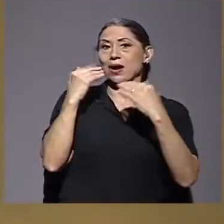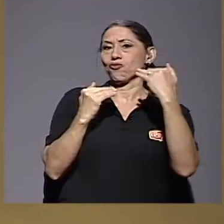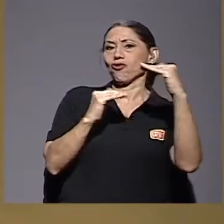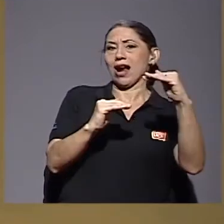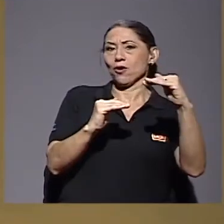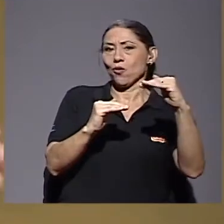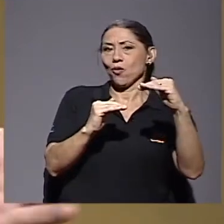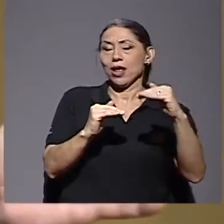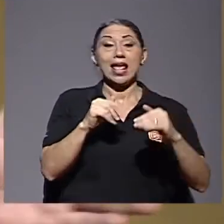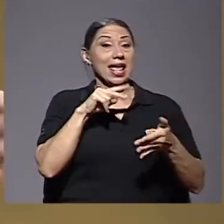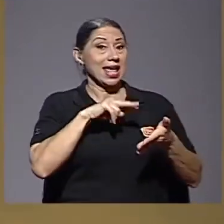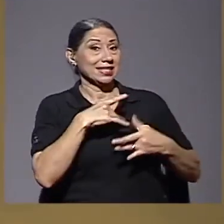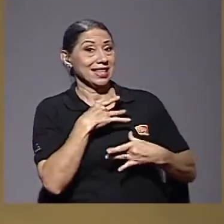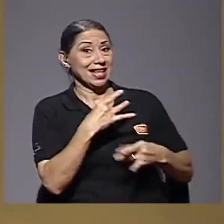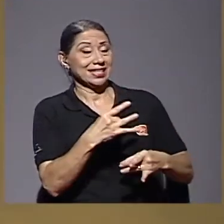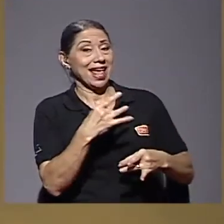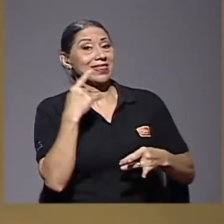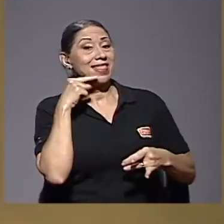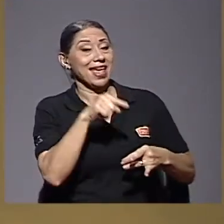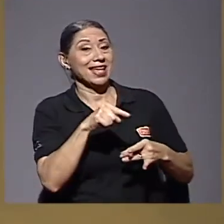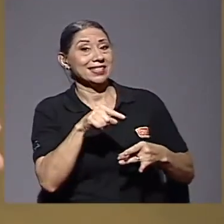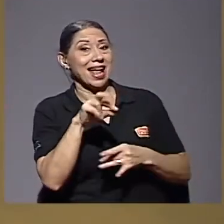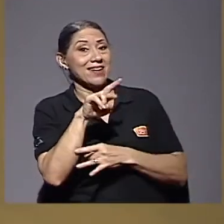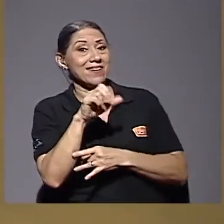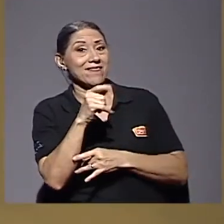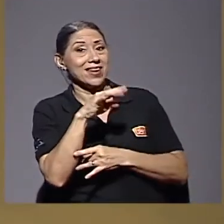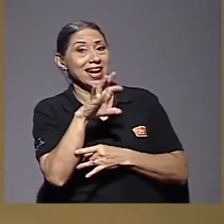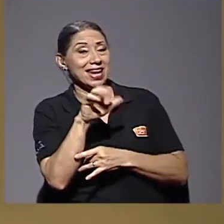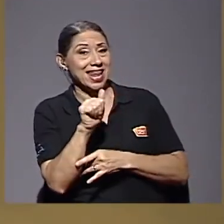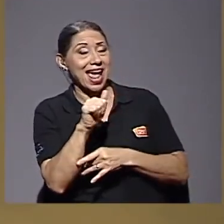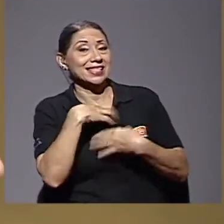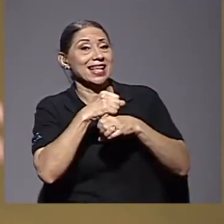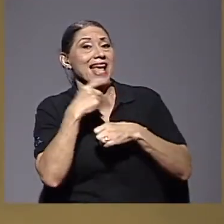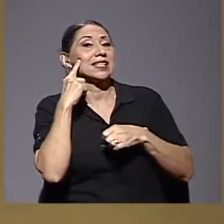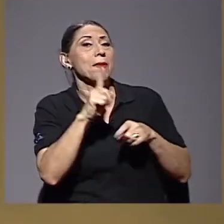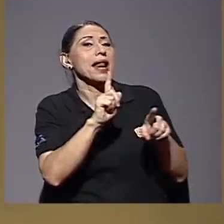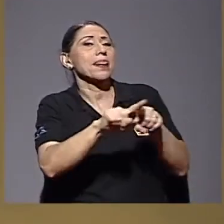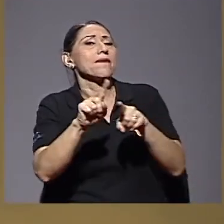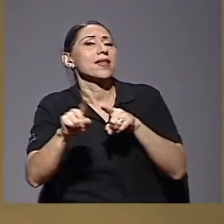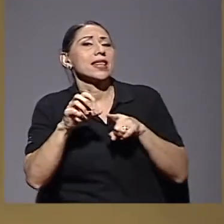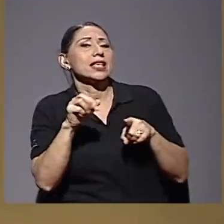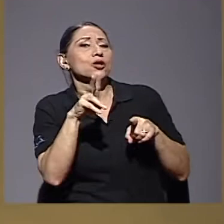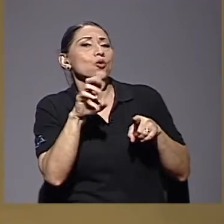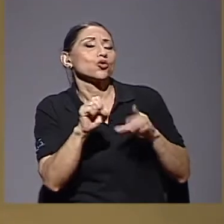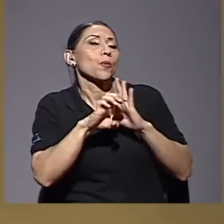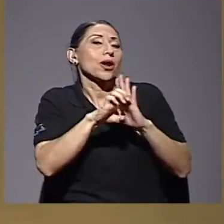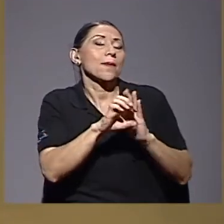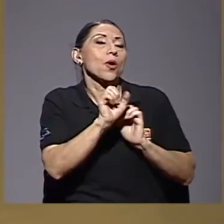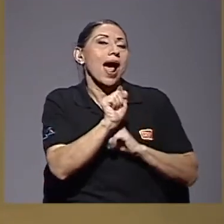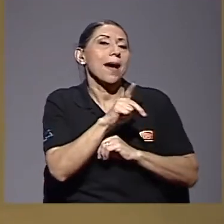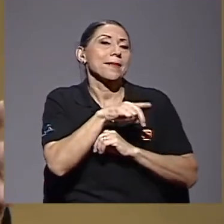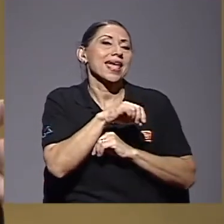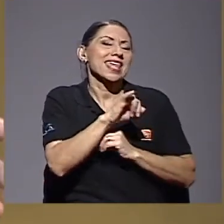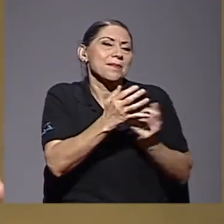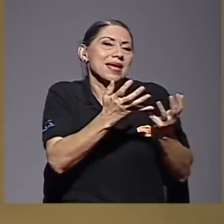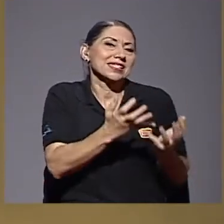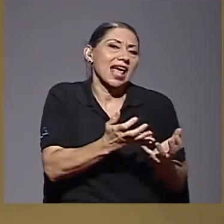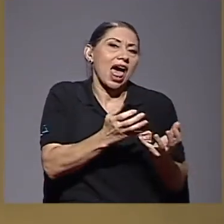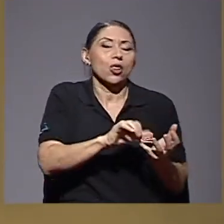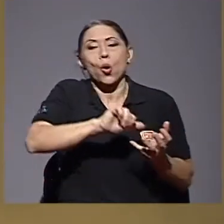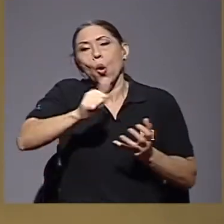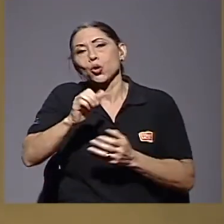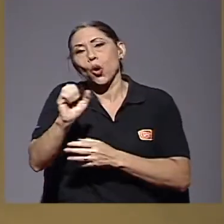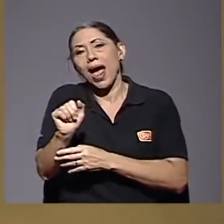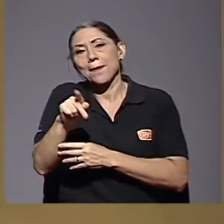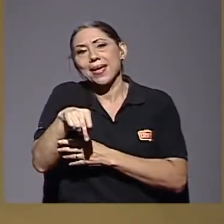se construyen para una dieta de crudos entre un API más o menos pesado y un API más o menos liviano. Y también